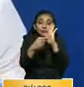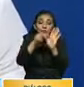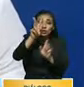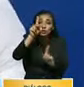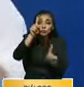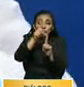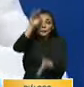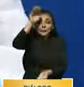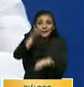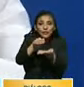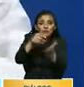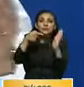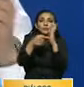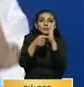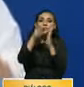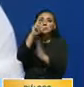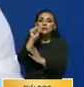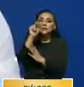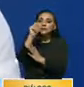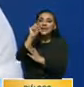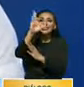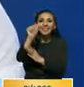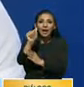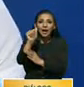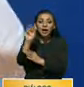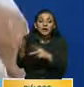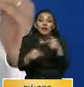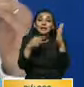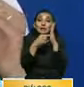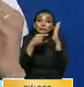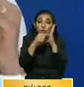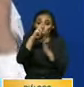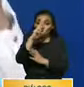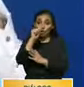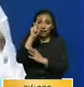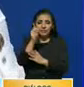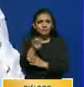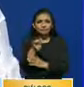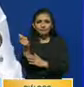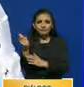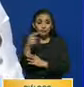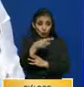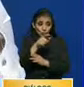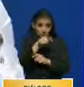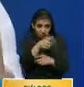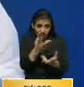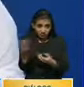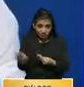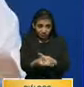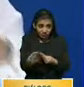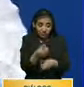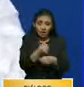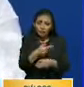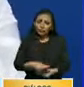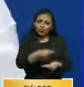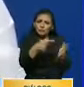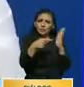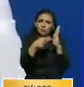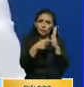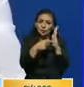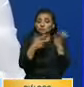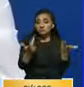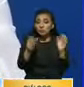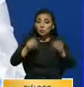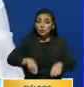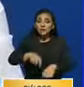del impuesto a la renta, quitando el anticipo al impuesto a la renta. De esa manera, mínimo 85 mil plazas, a una media